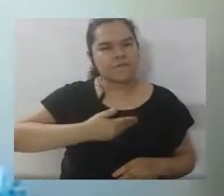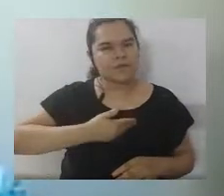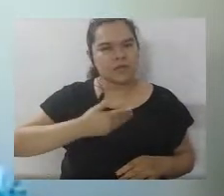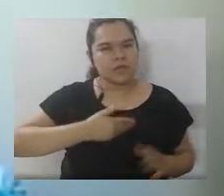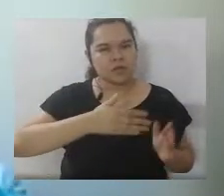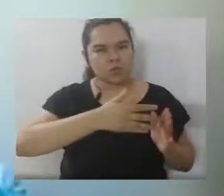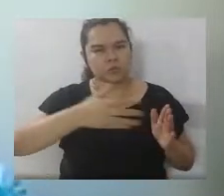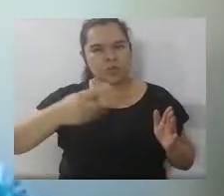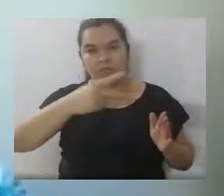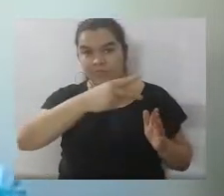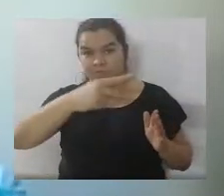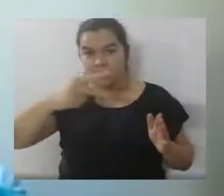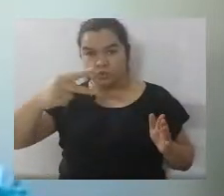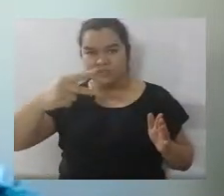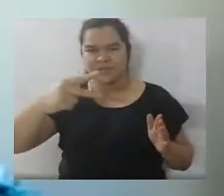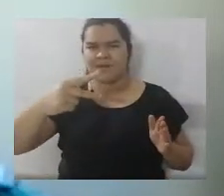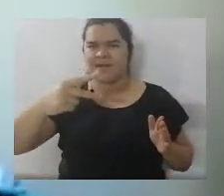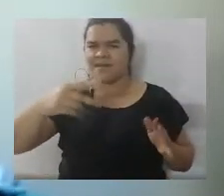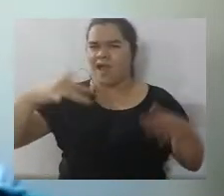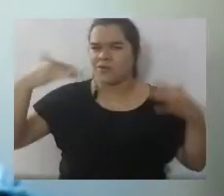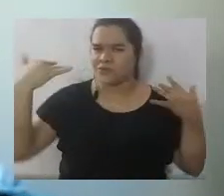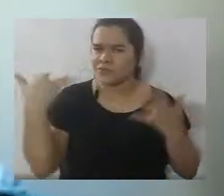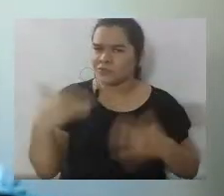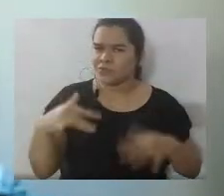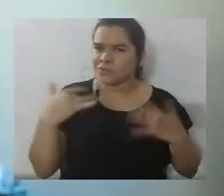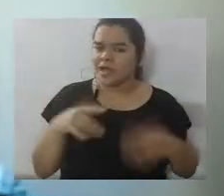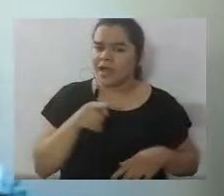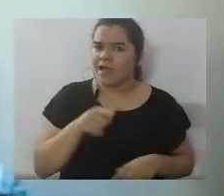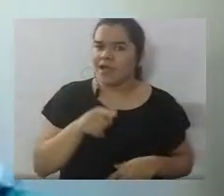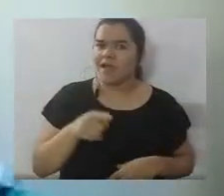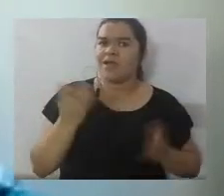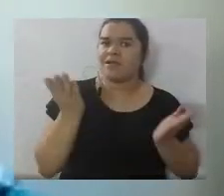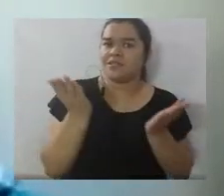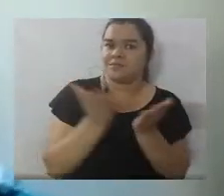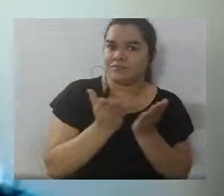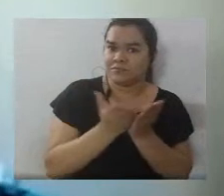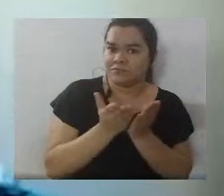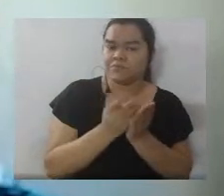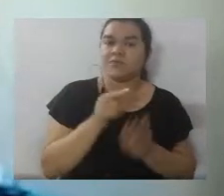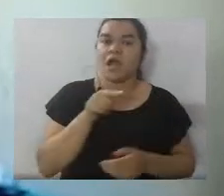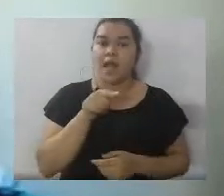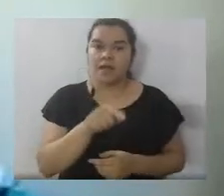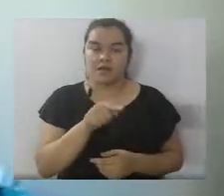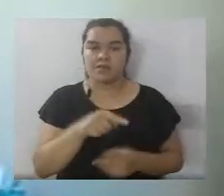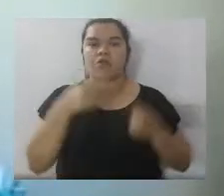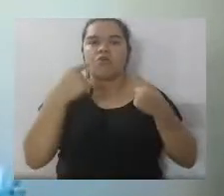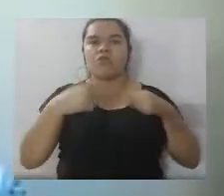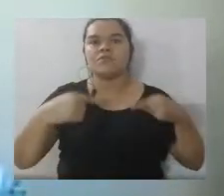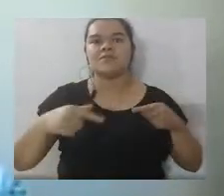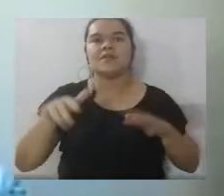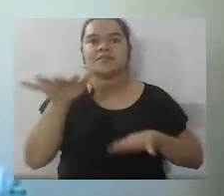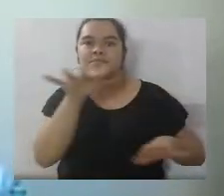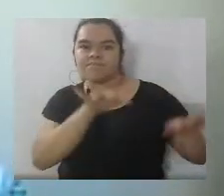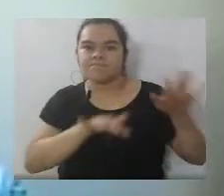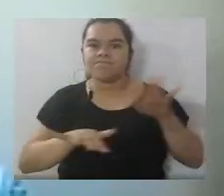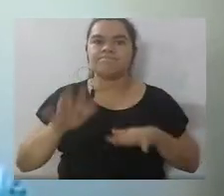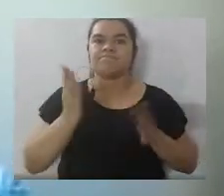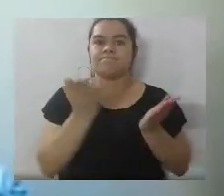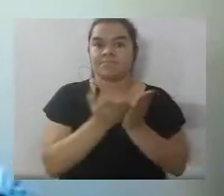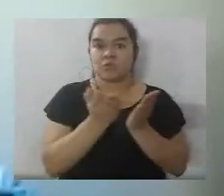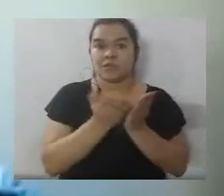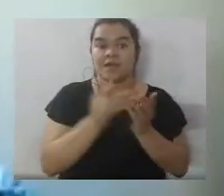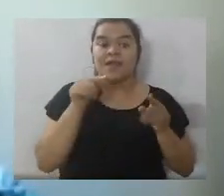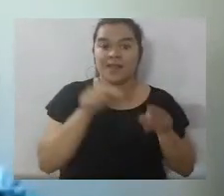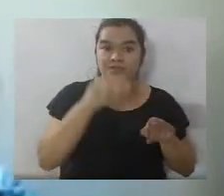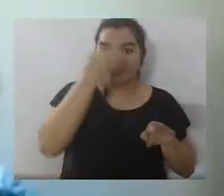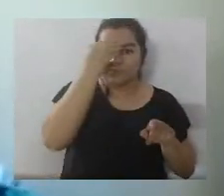durante 2 semanas intensivas, en donde se van a desarrollar actividades que van a ser transversales